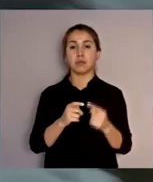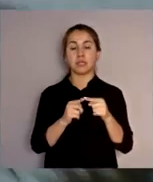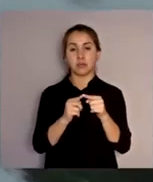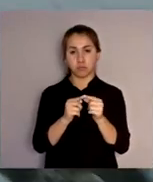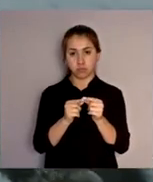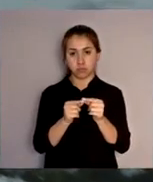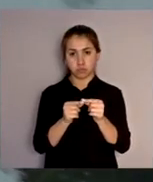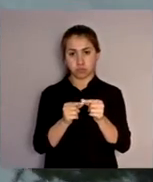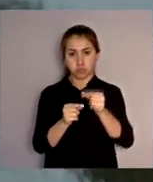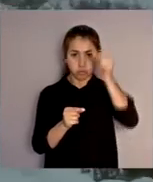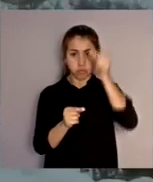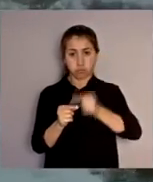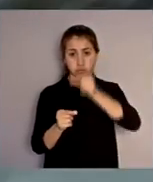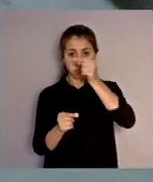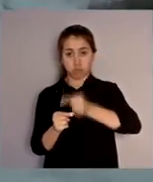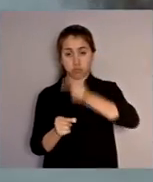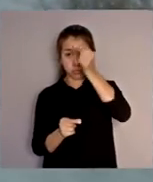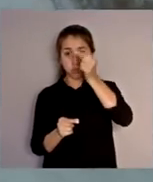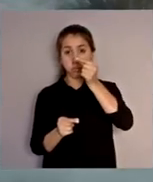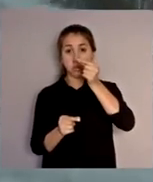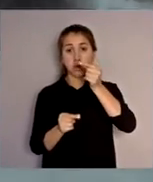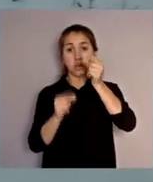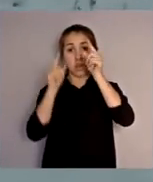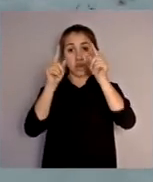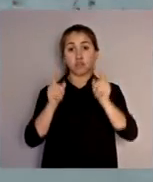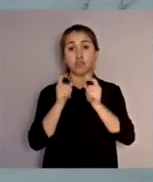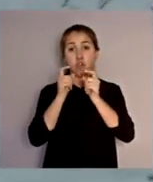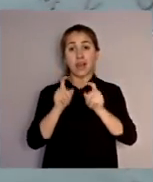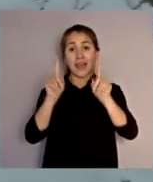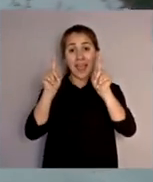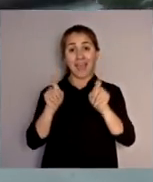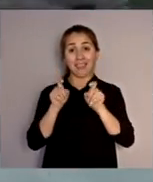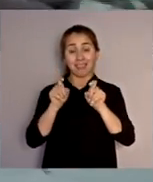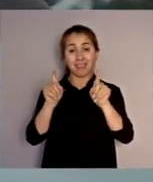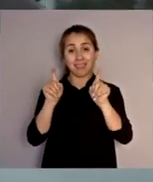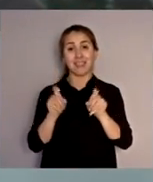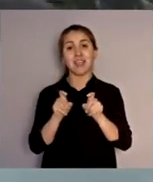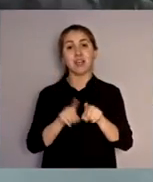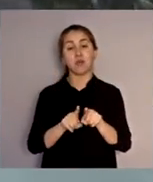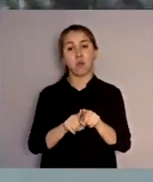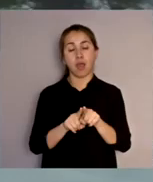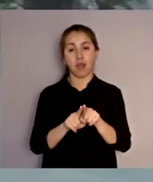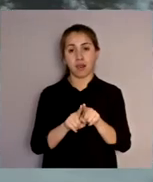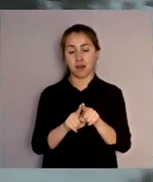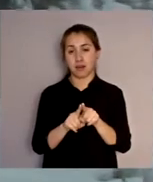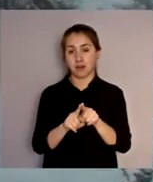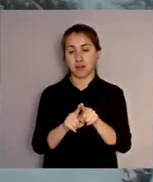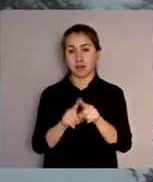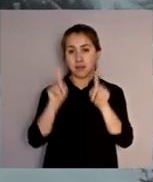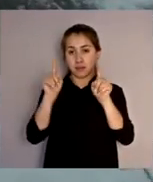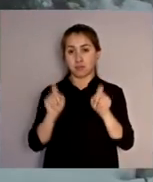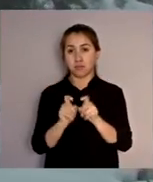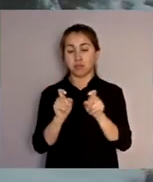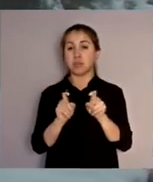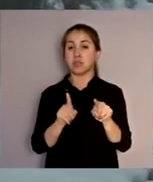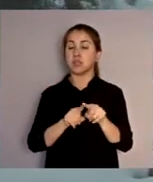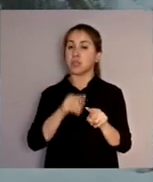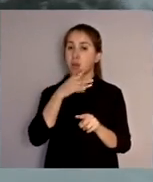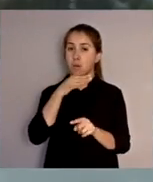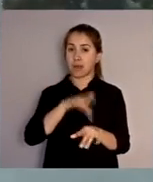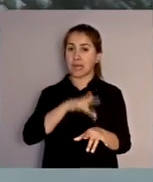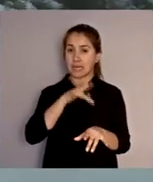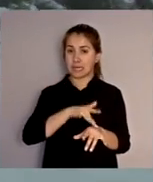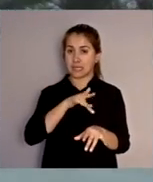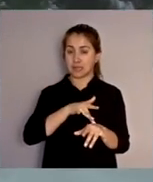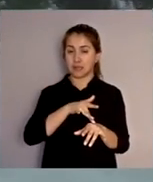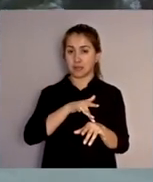vigas colgantes. En este sector salen dos vigas colgantes con vidrio abajo y una piscina de agua caliente aquí,